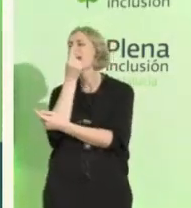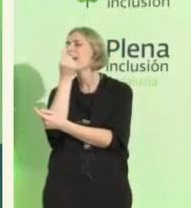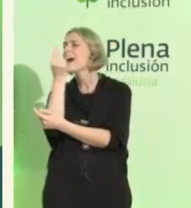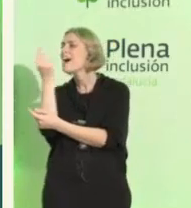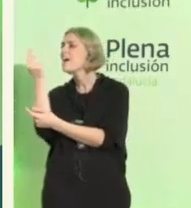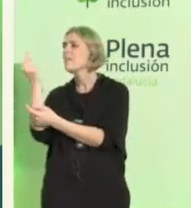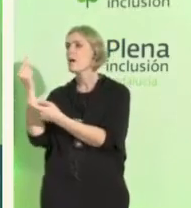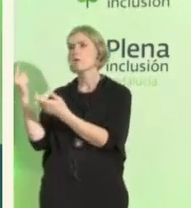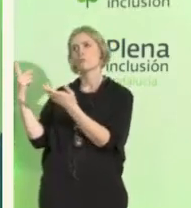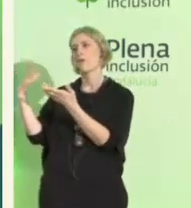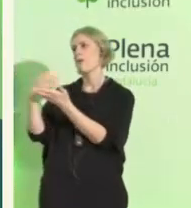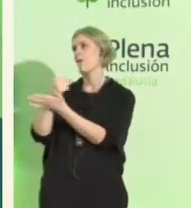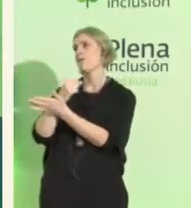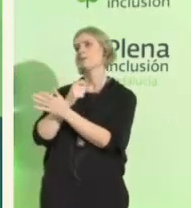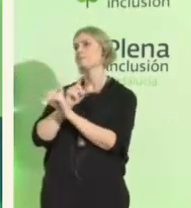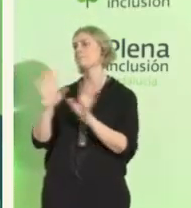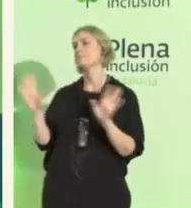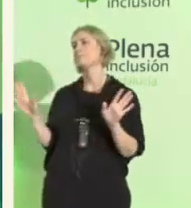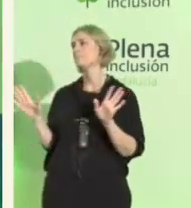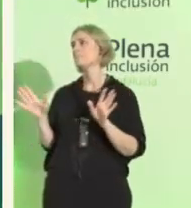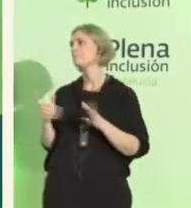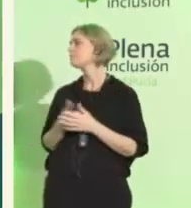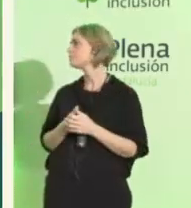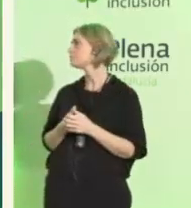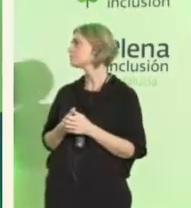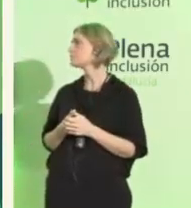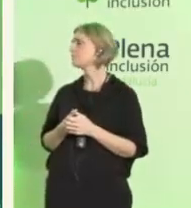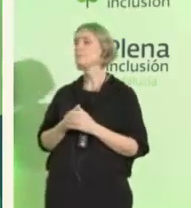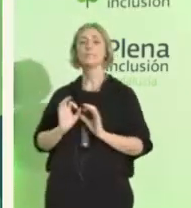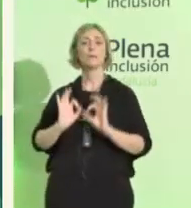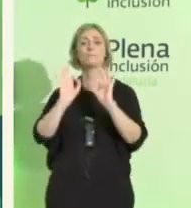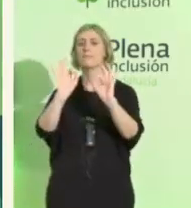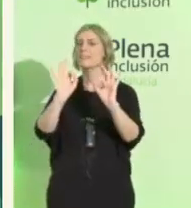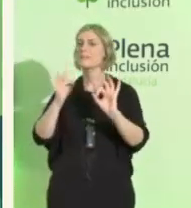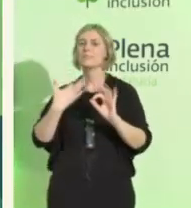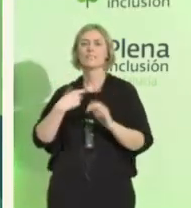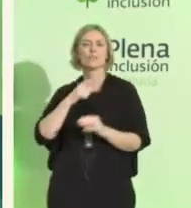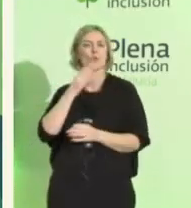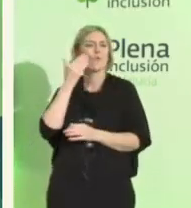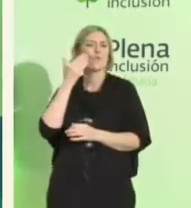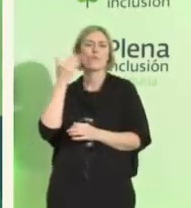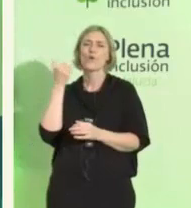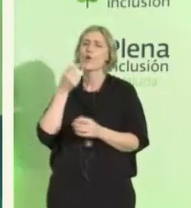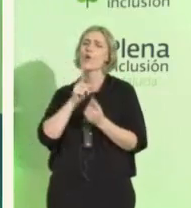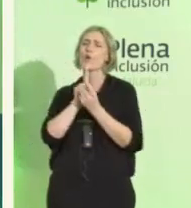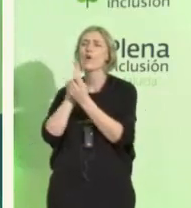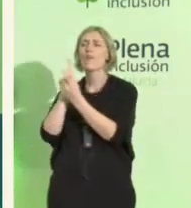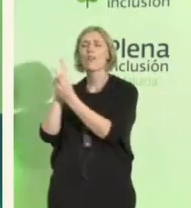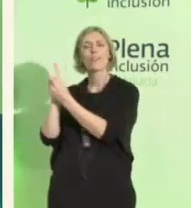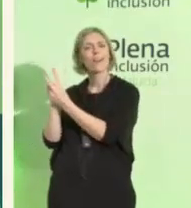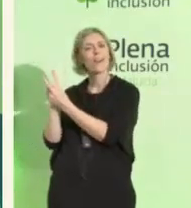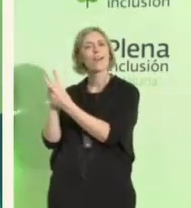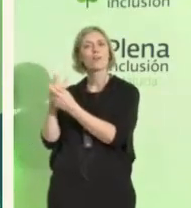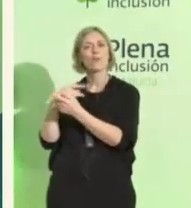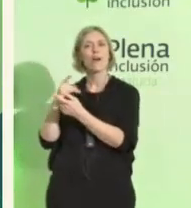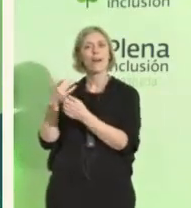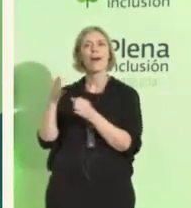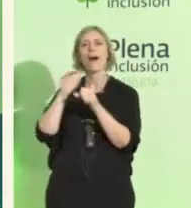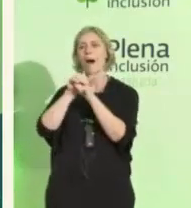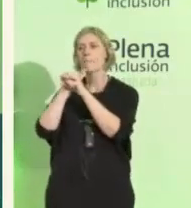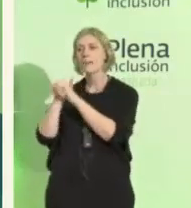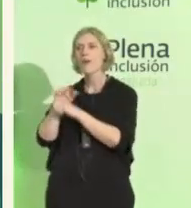especialmente para mí fue uno unos conocidos para mí me llevo amigos como